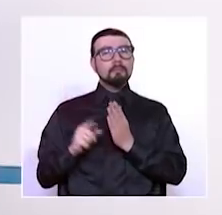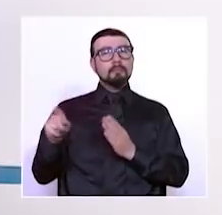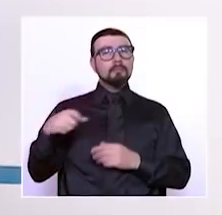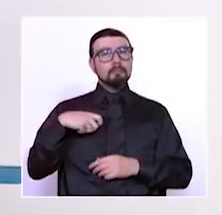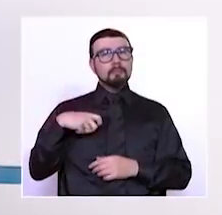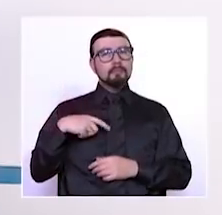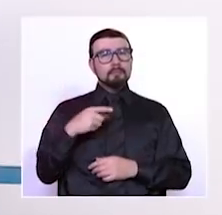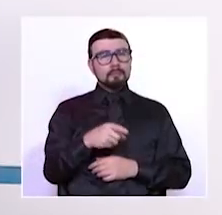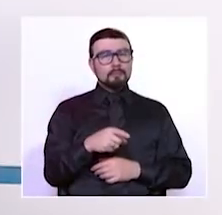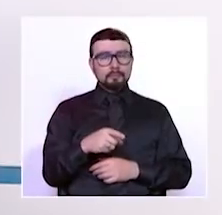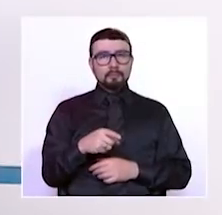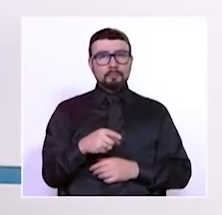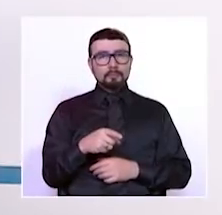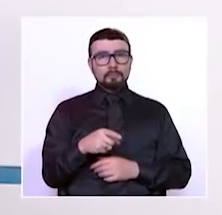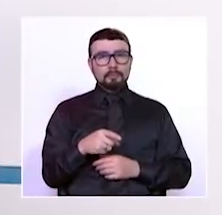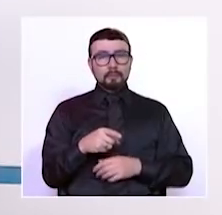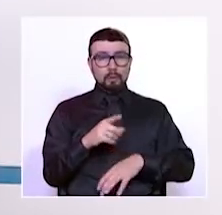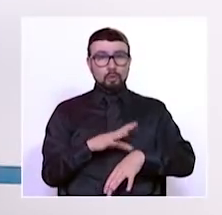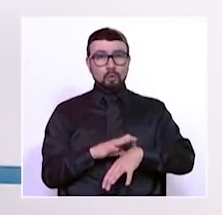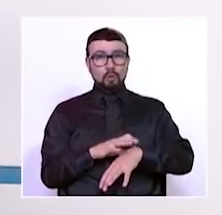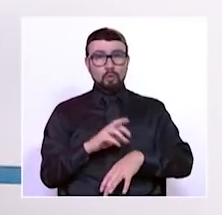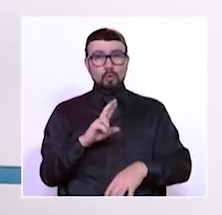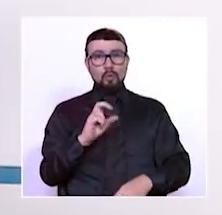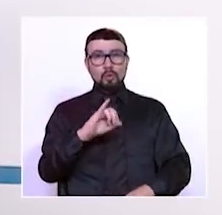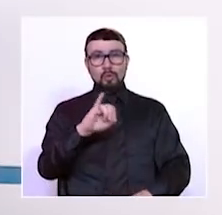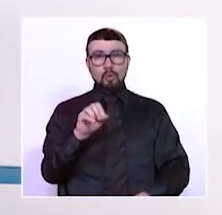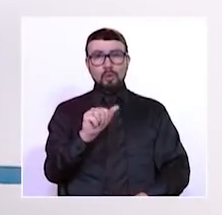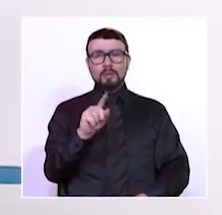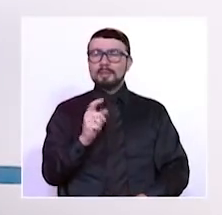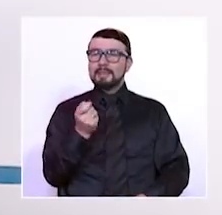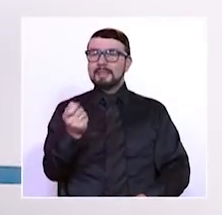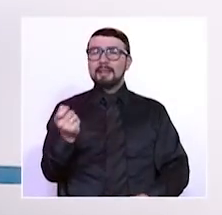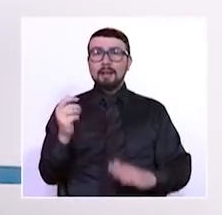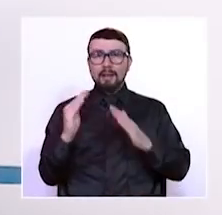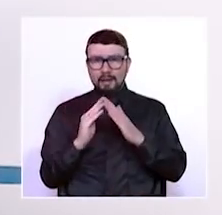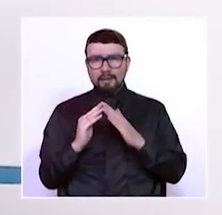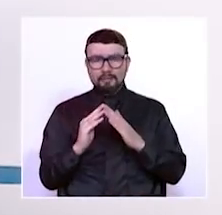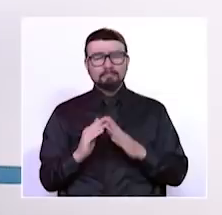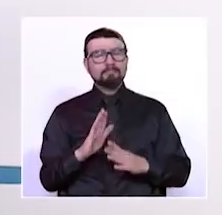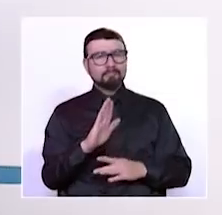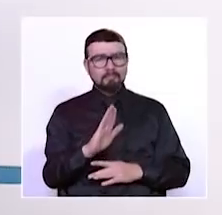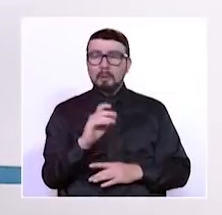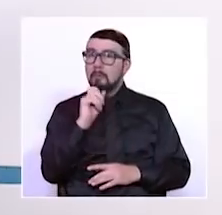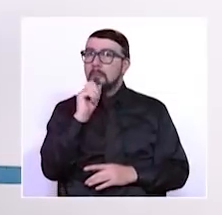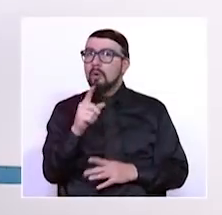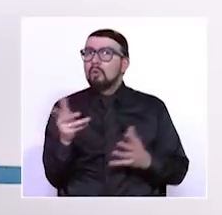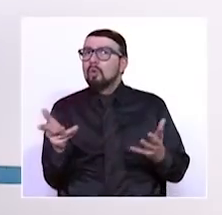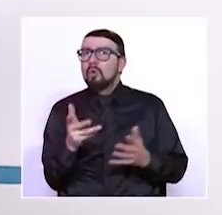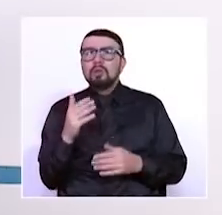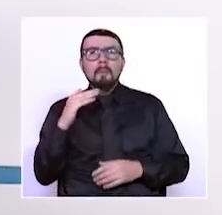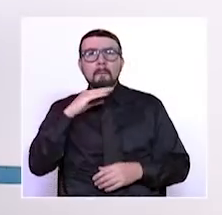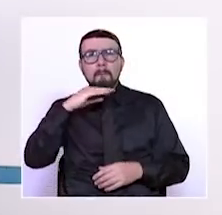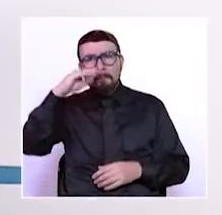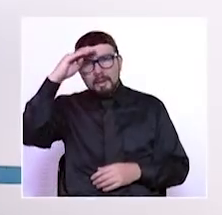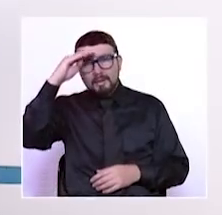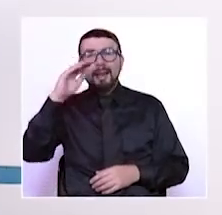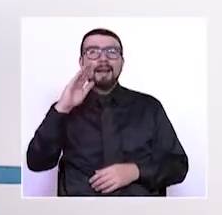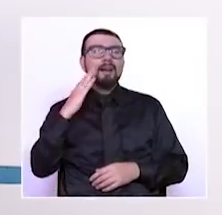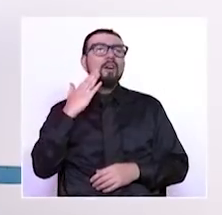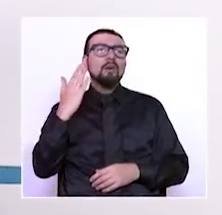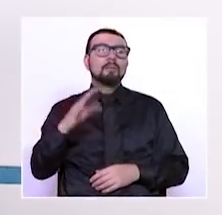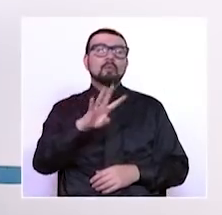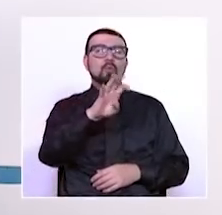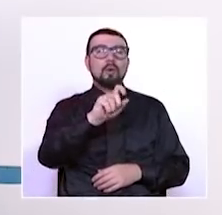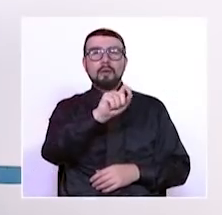el programa de Doctor Rojas cerca a tu casa. Y nos han preguntado la atención en Medellín que va a ser el 9 y